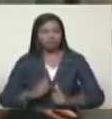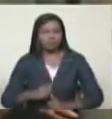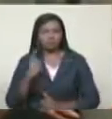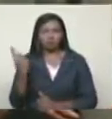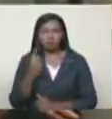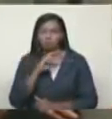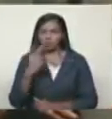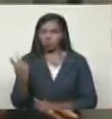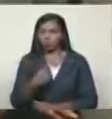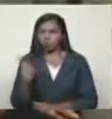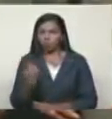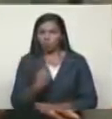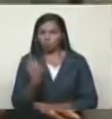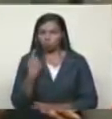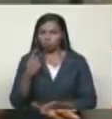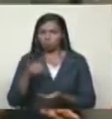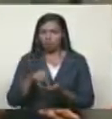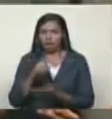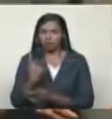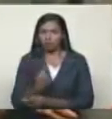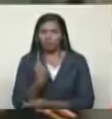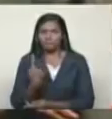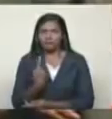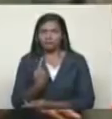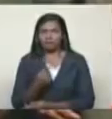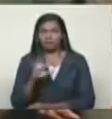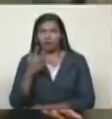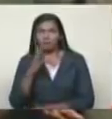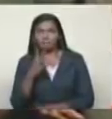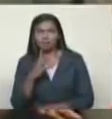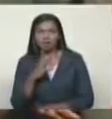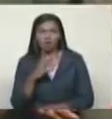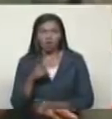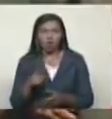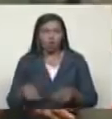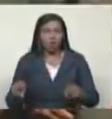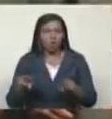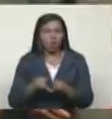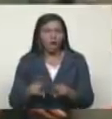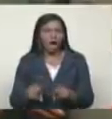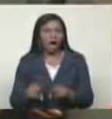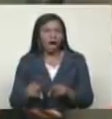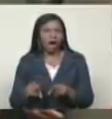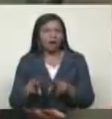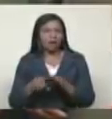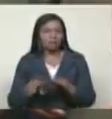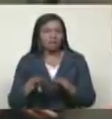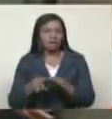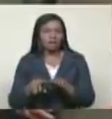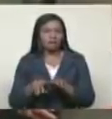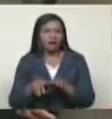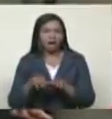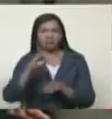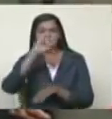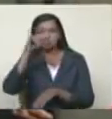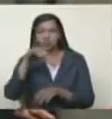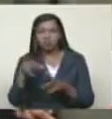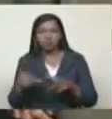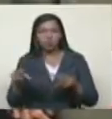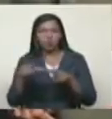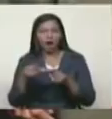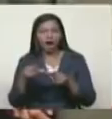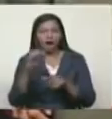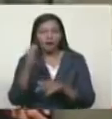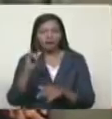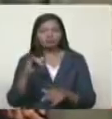aquí recientemente llegando de por allá de la Guajira, ni de por allá del sur del lago, están nuestros